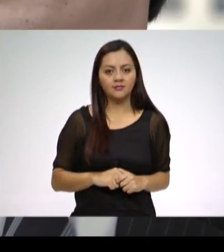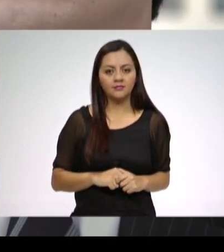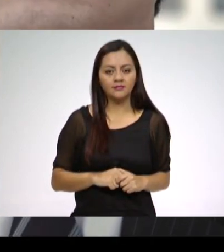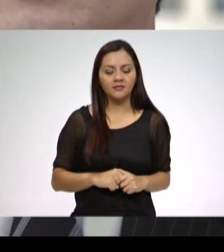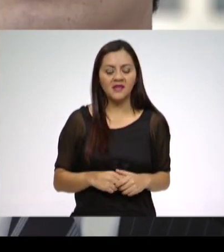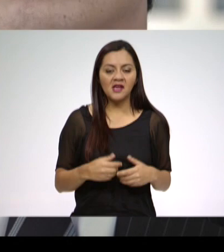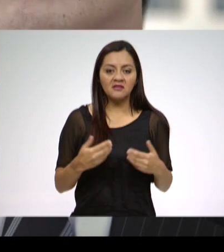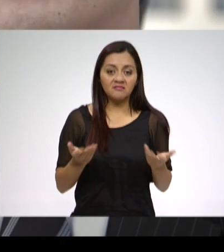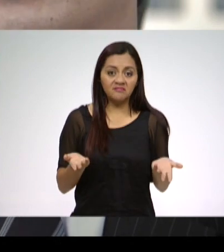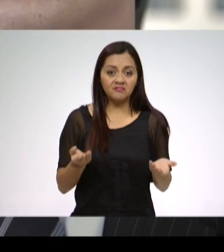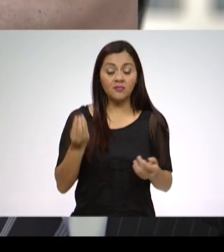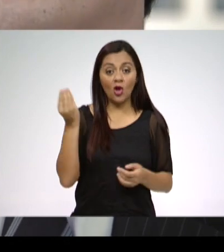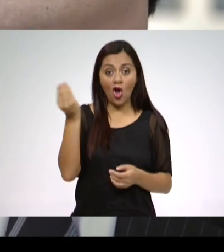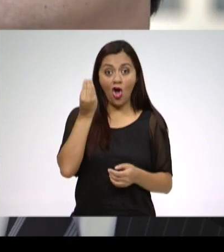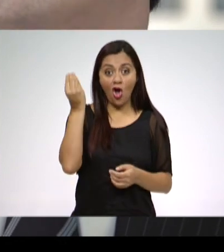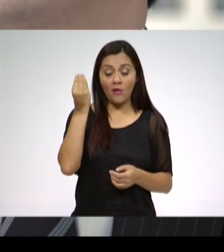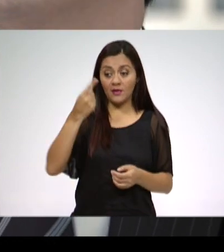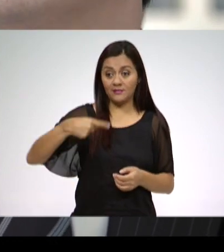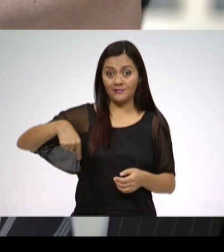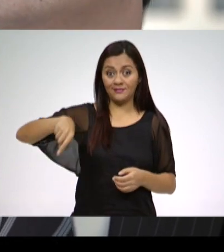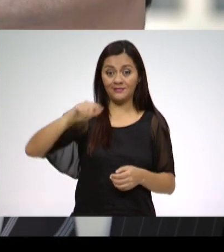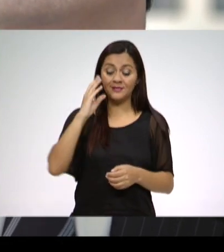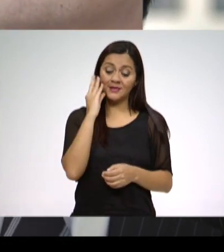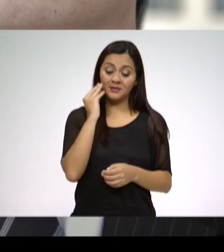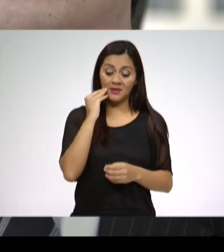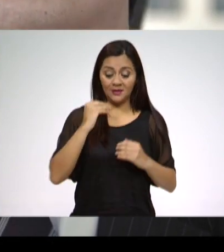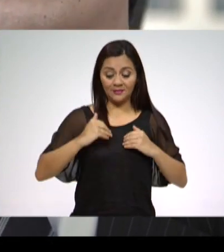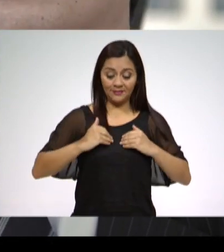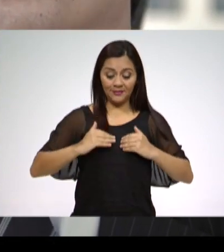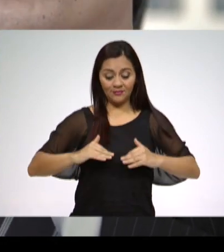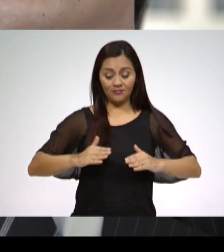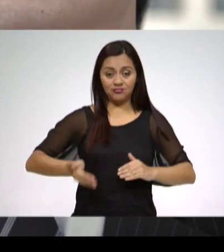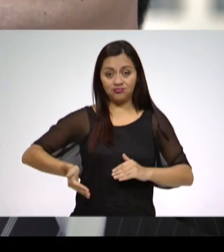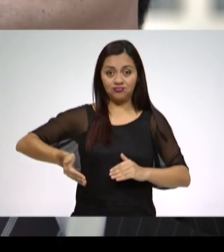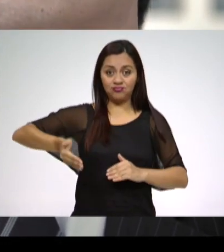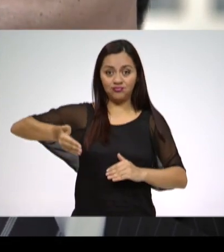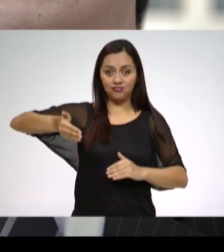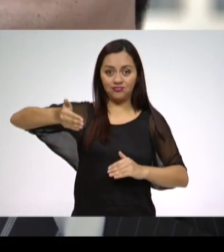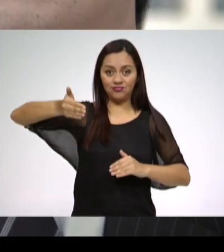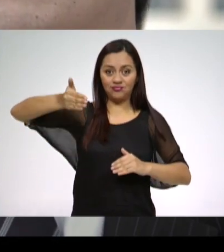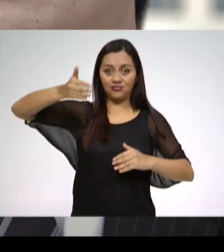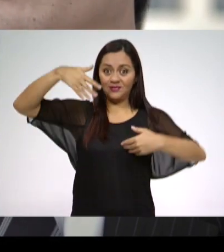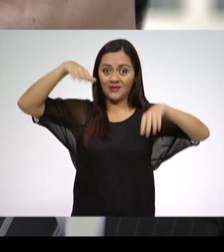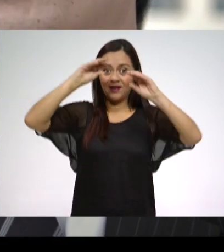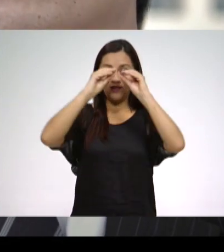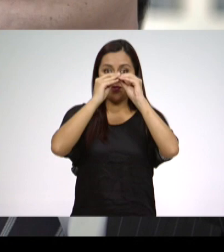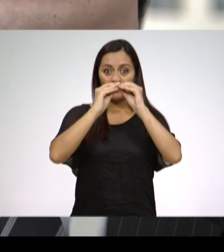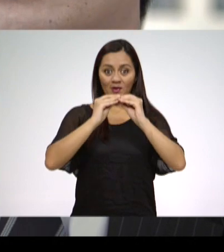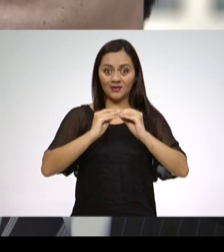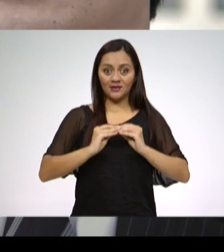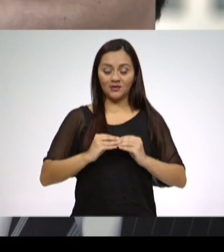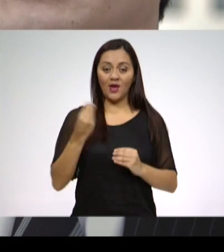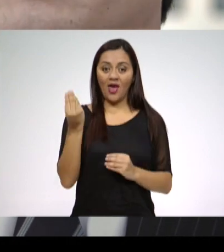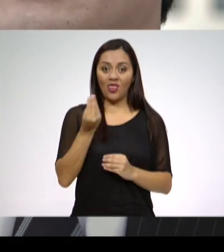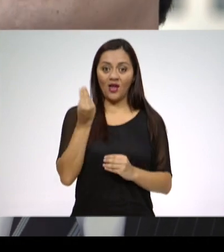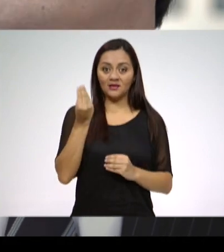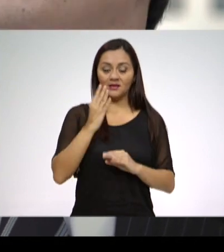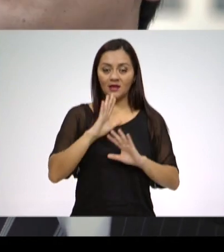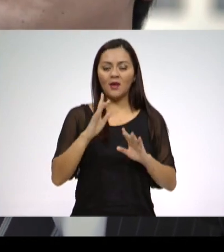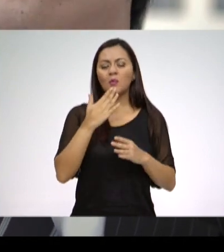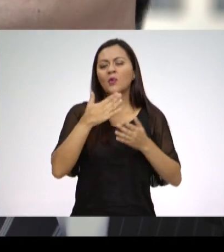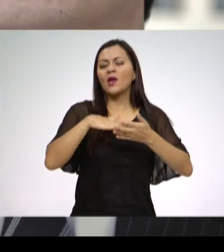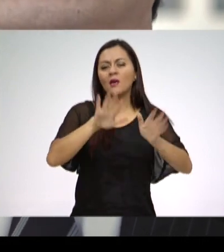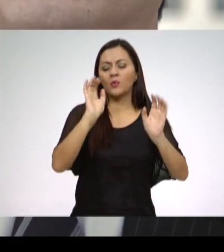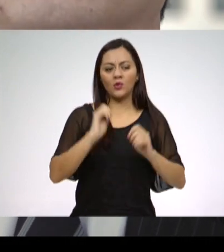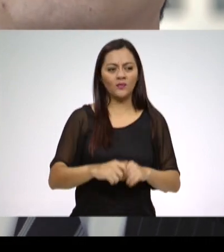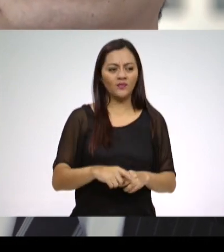Un joven, dentro de su experiencia y formación, un adolescente, dentro de la convivencia escolar, hay momentos en los que en una actividad